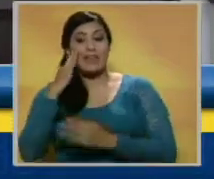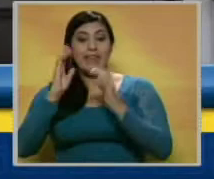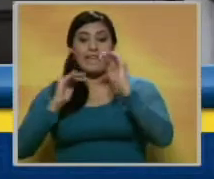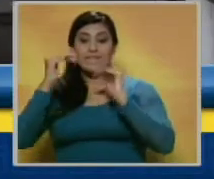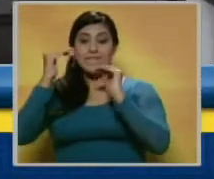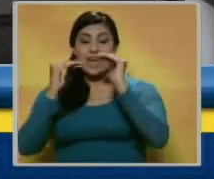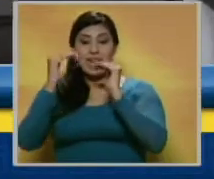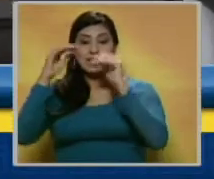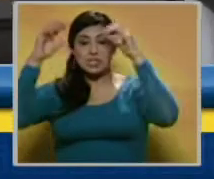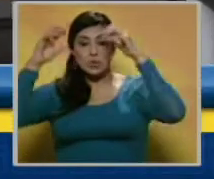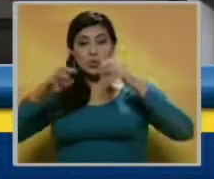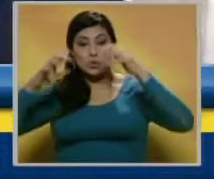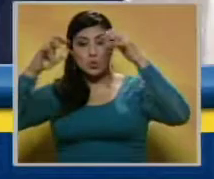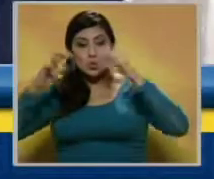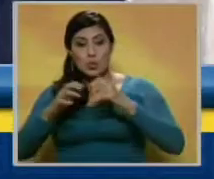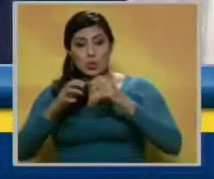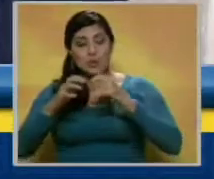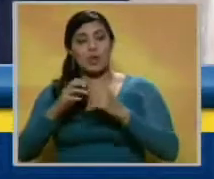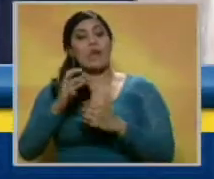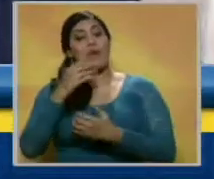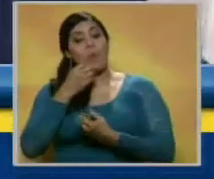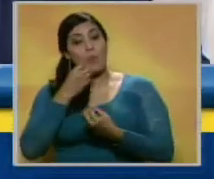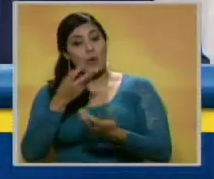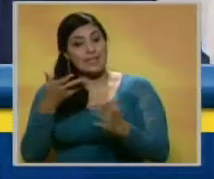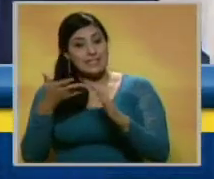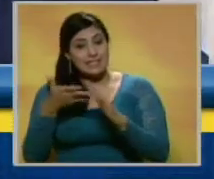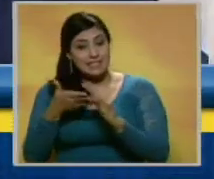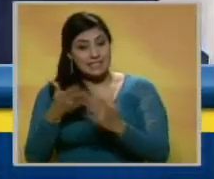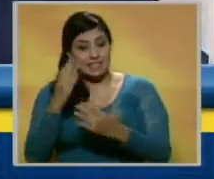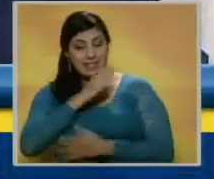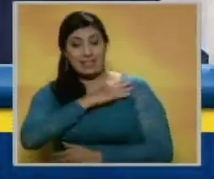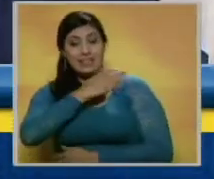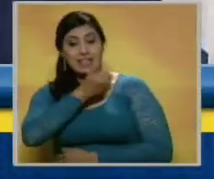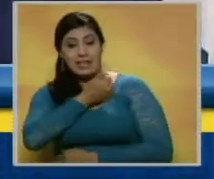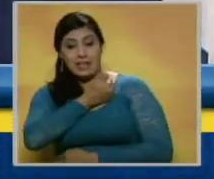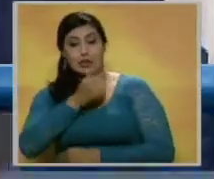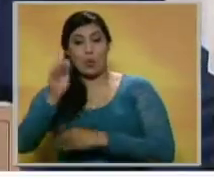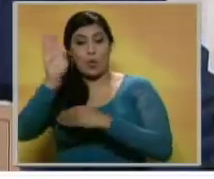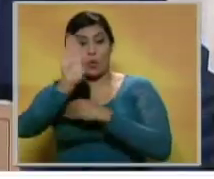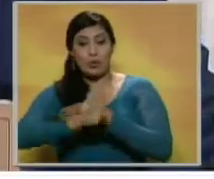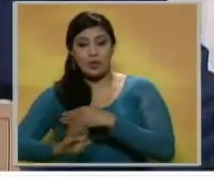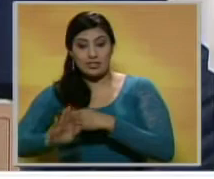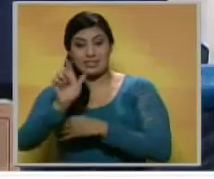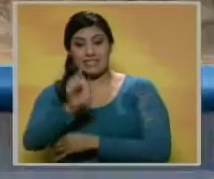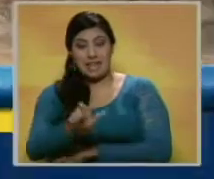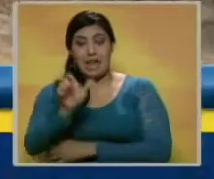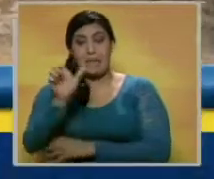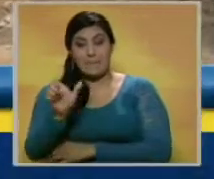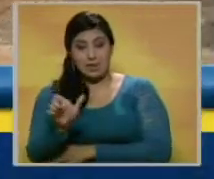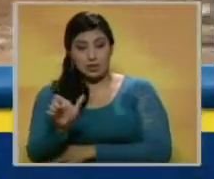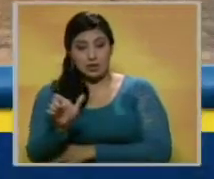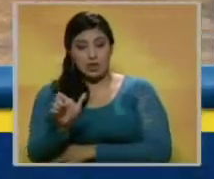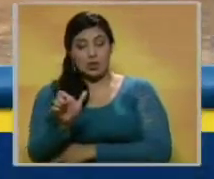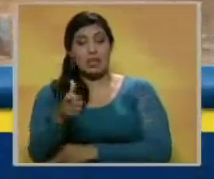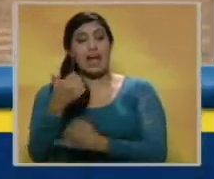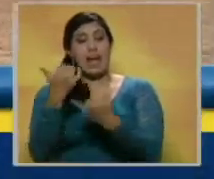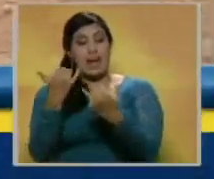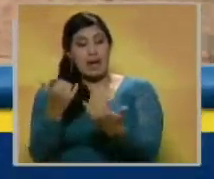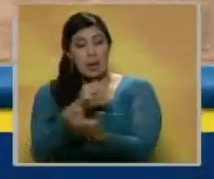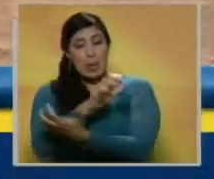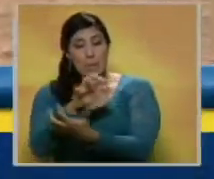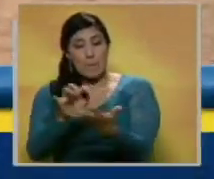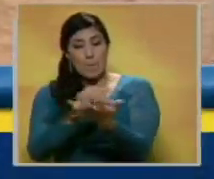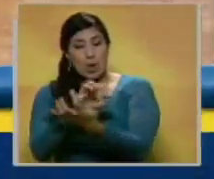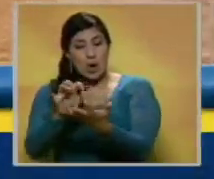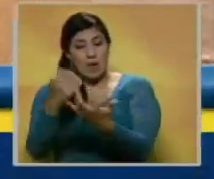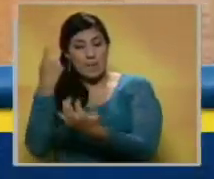la situación de las lluvias a nivel nacional. Según ha señalado el director general de Protección Civil, Luis Díaz Curbelo, la situación de